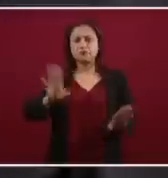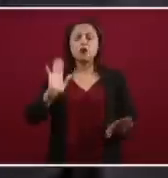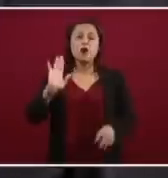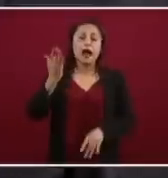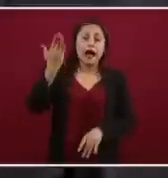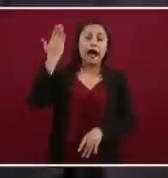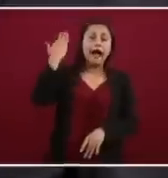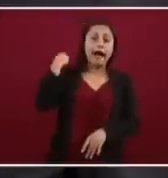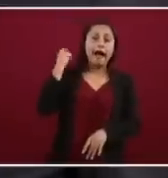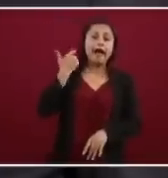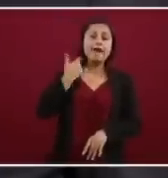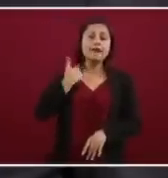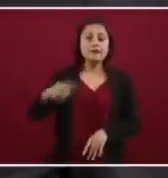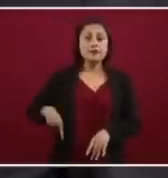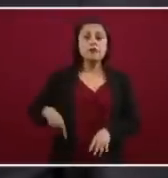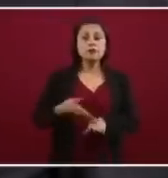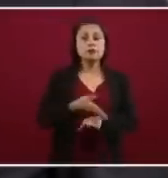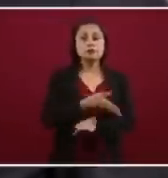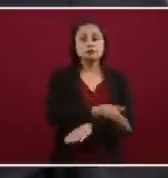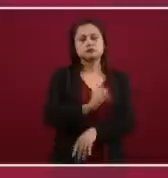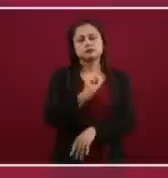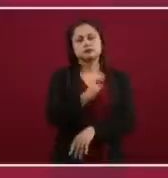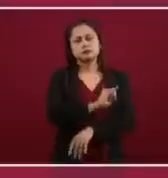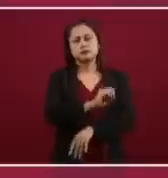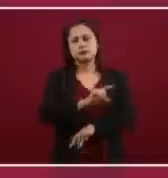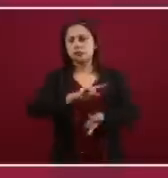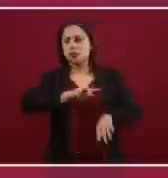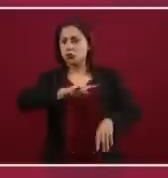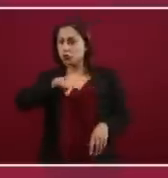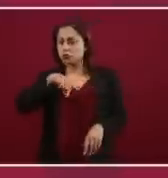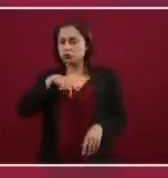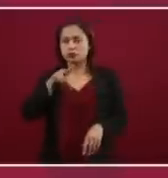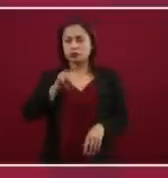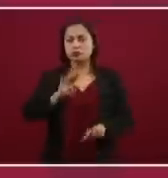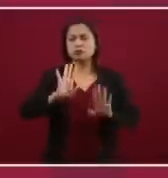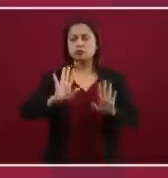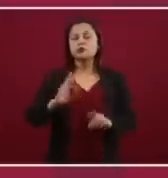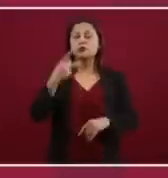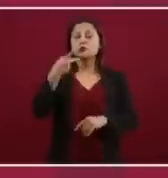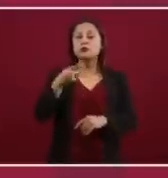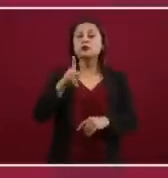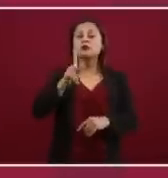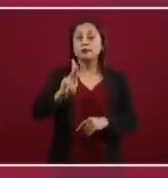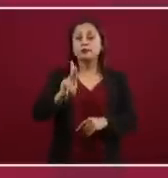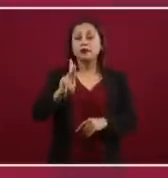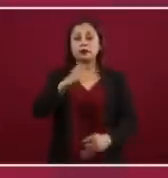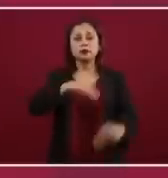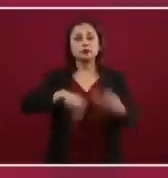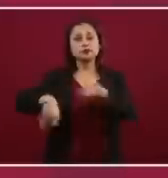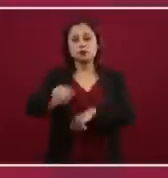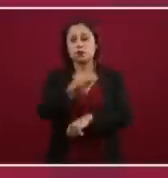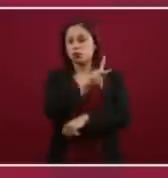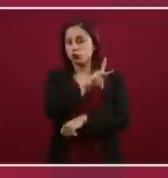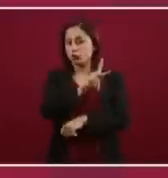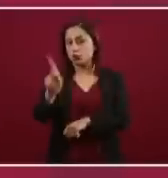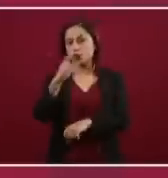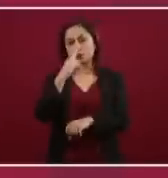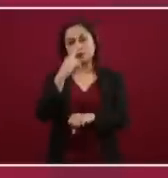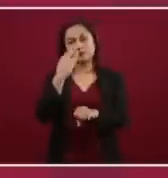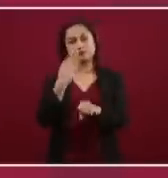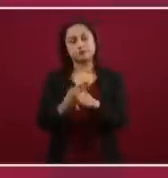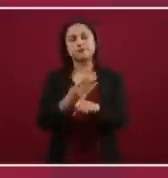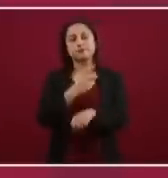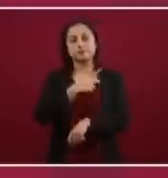pero que al mismo tiempo se requiere que todos actuemos en forma responsable,